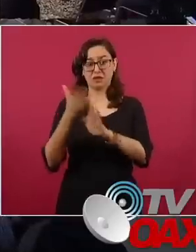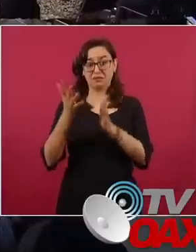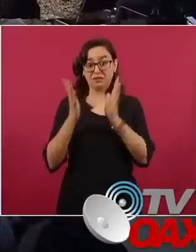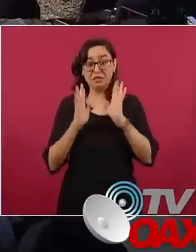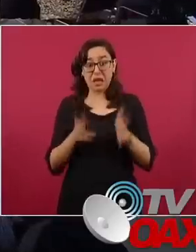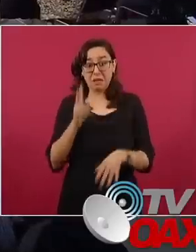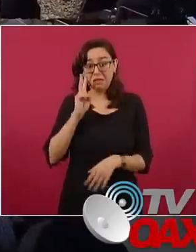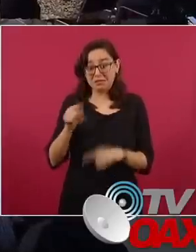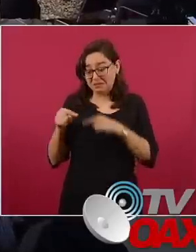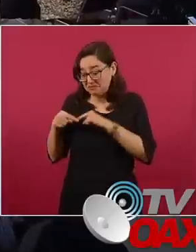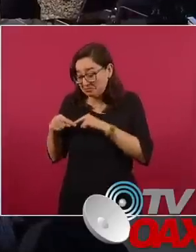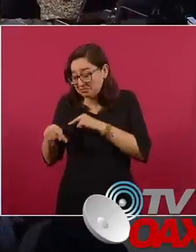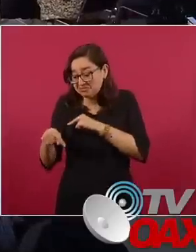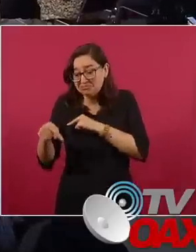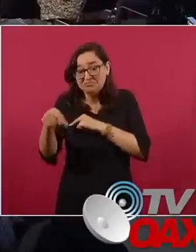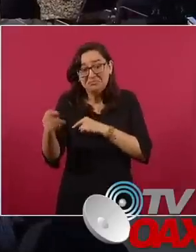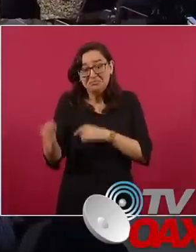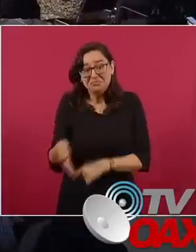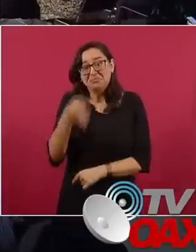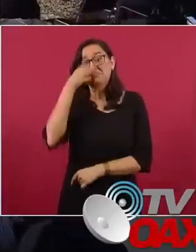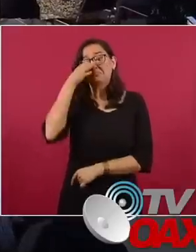tramo,